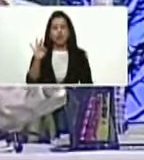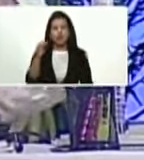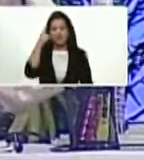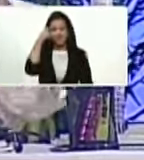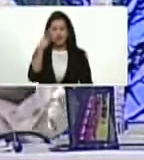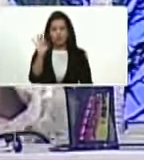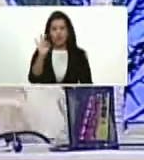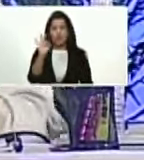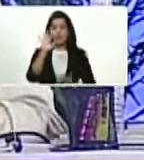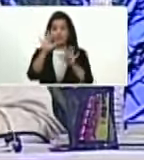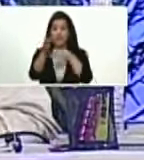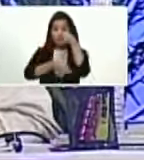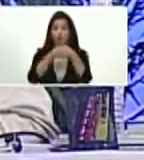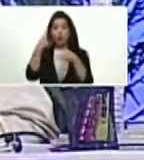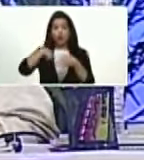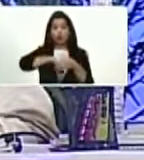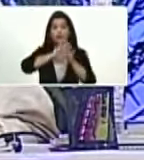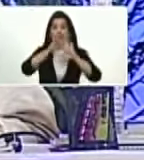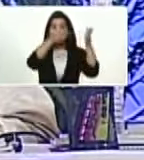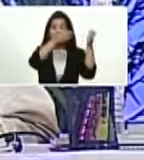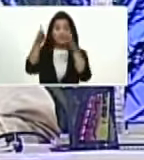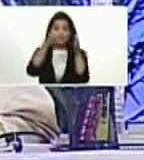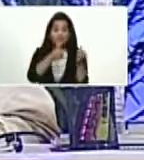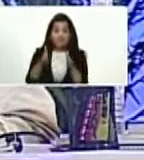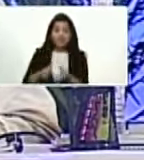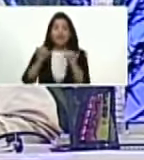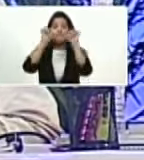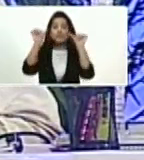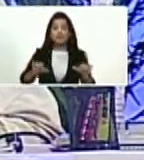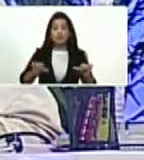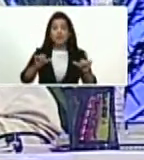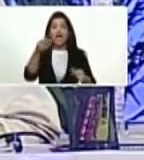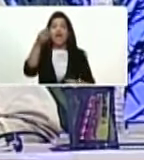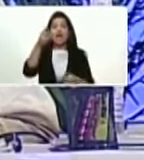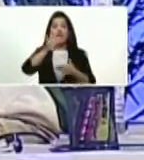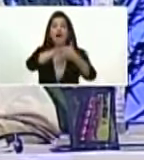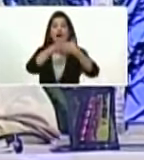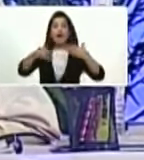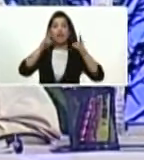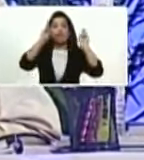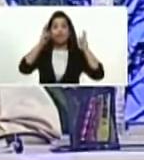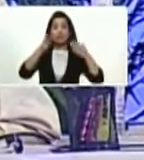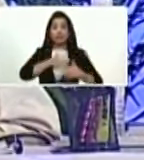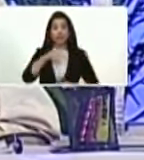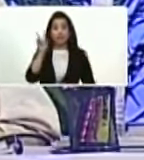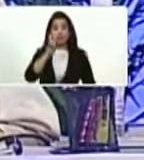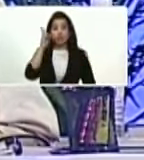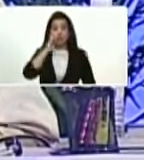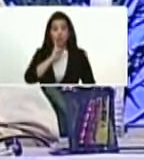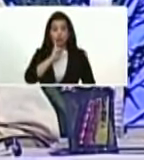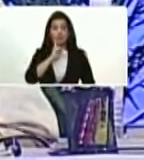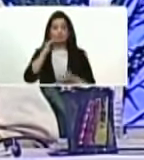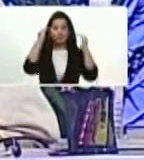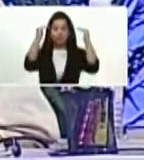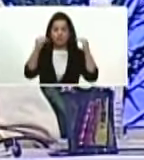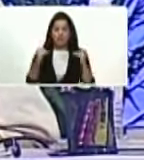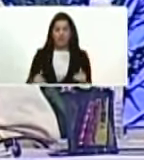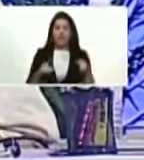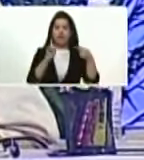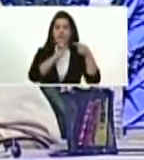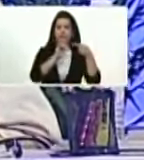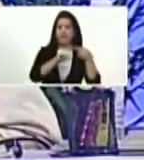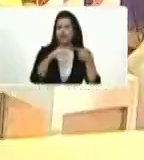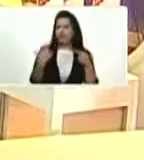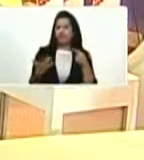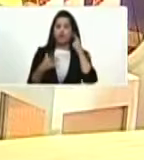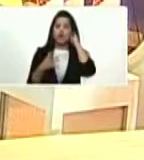Nosotros tenemos un esquema de planificación de la agenda económica bolivariana. En primer lugar, su gran objetivo es liberar las fuerzas productivas del